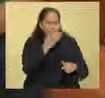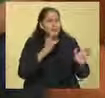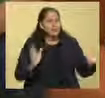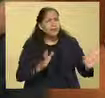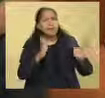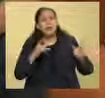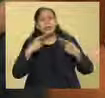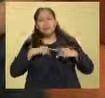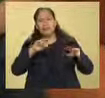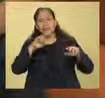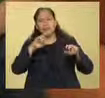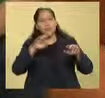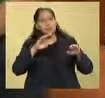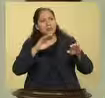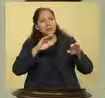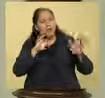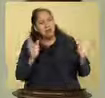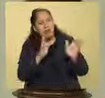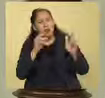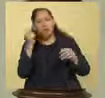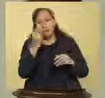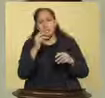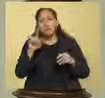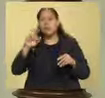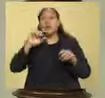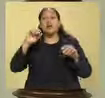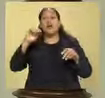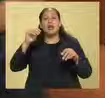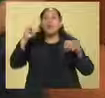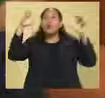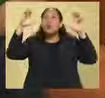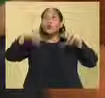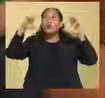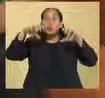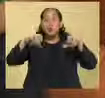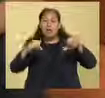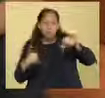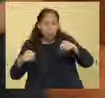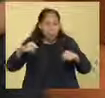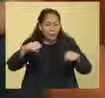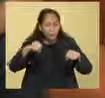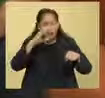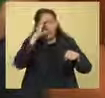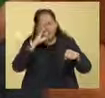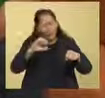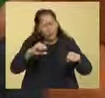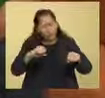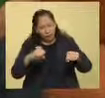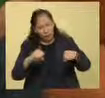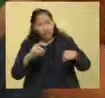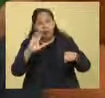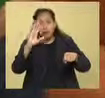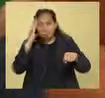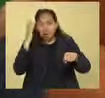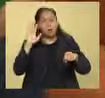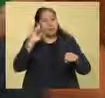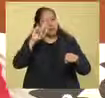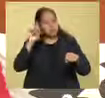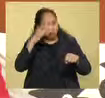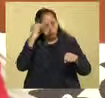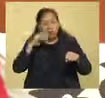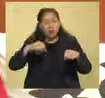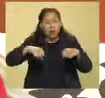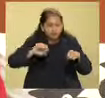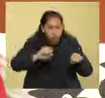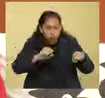la gente porque sólo fue una imprudencia fue accidente con la lluvia iba en moto pero el control no sabemos si va exceso de velocidad pero pues te